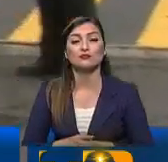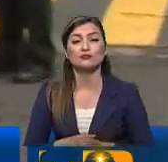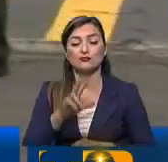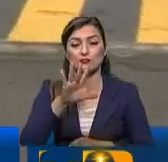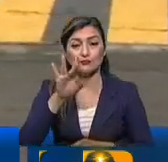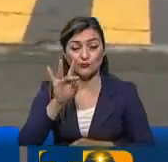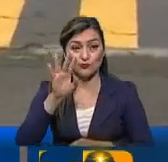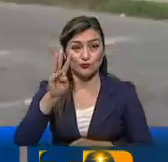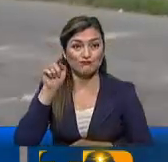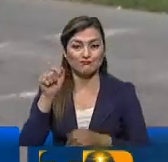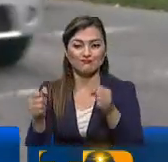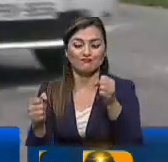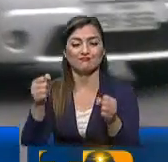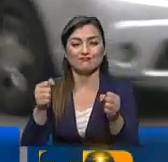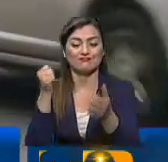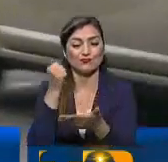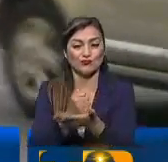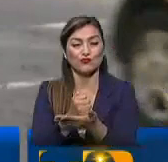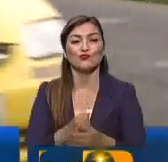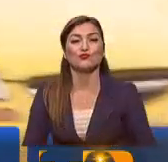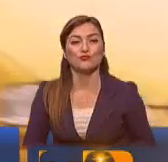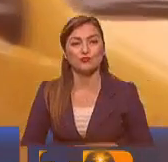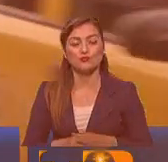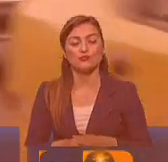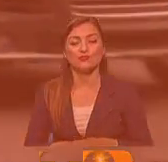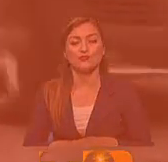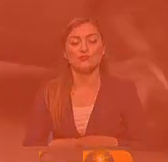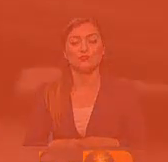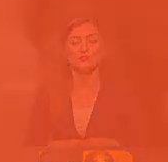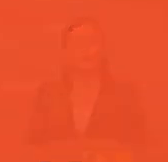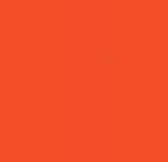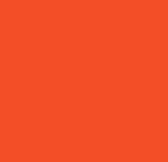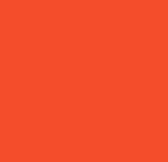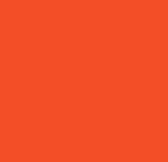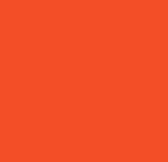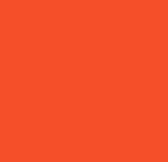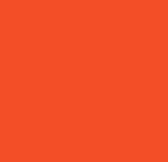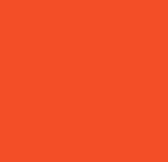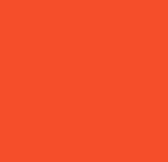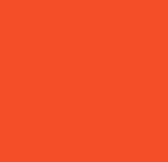386.000 autos han sido matriculados. Fernanda Ceballos, 24 horas.